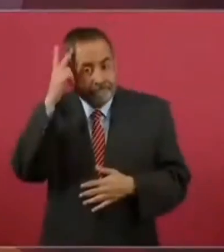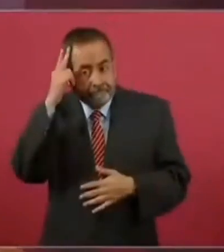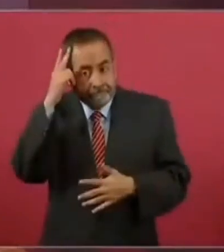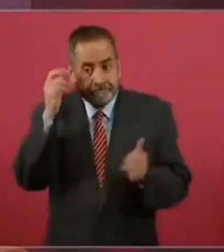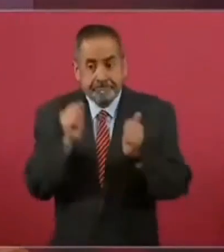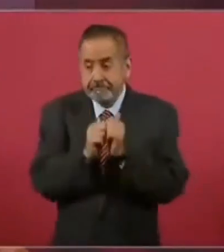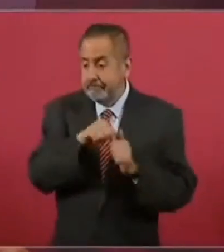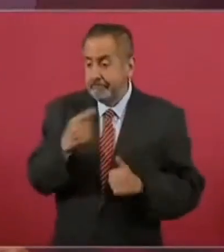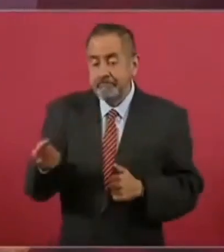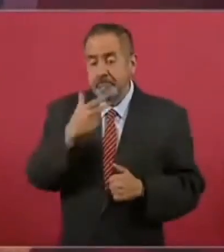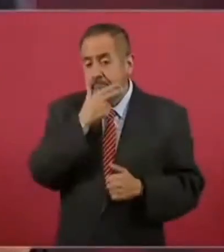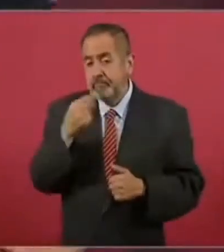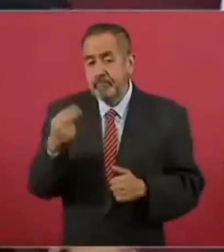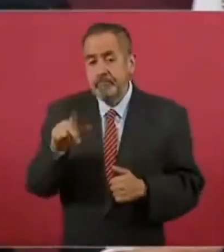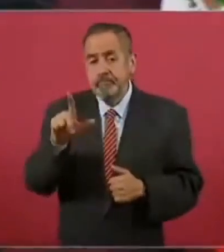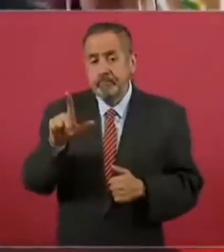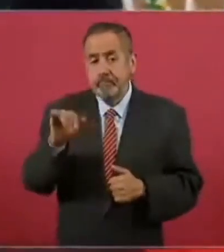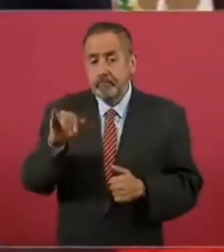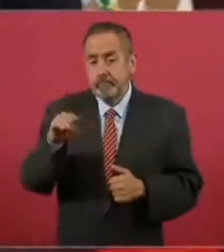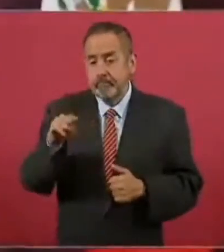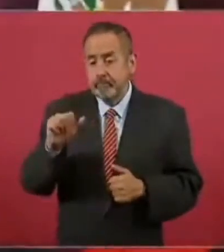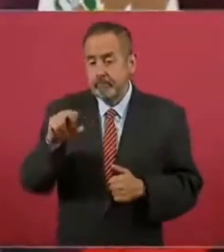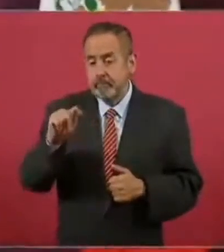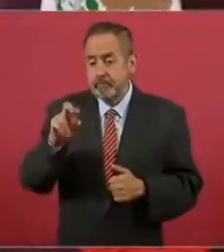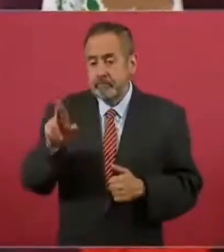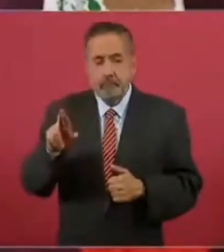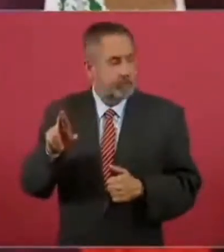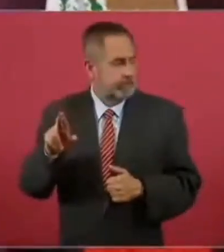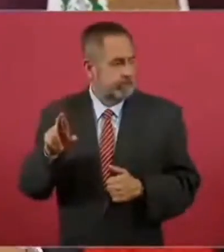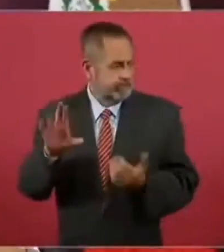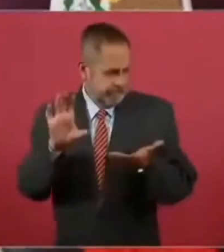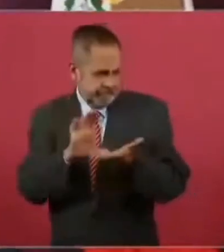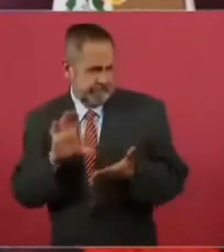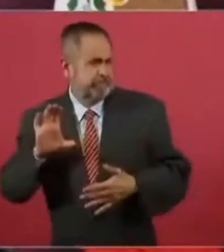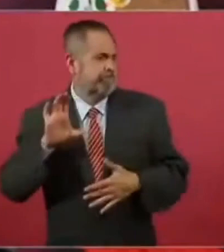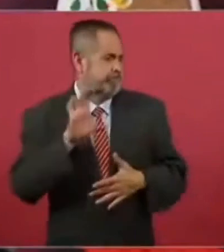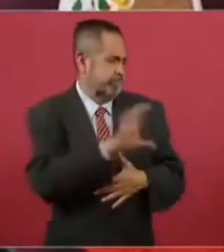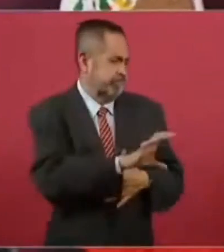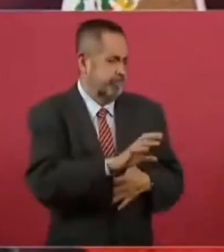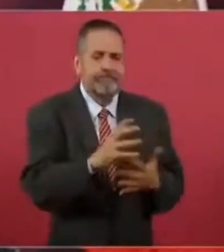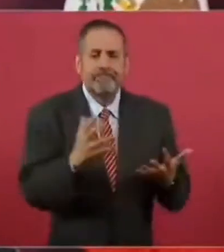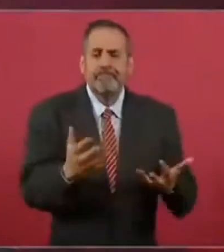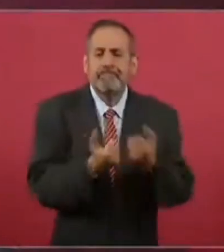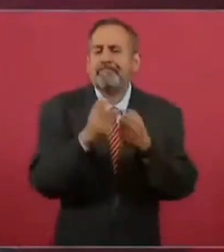Hacienda, los rescata como un FOBAPROA